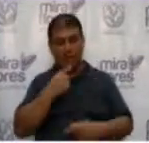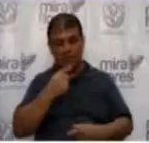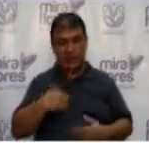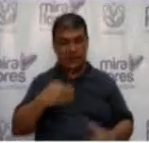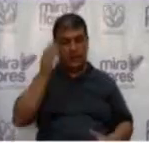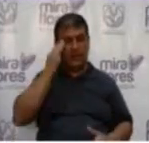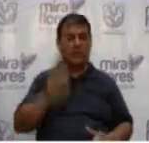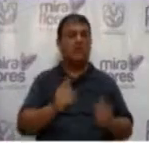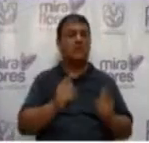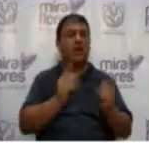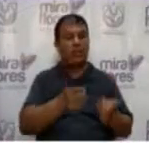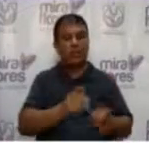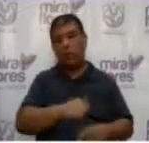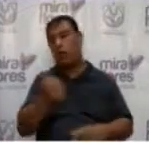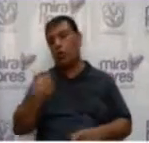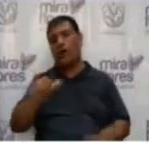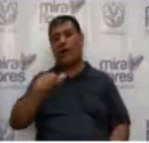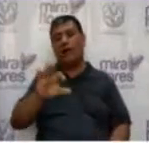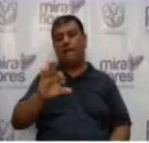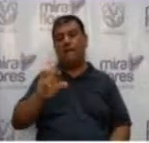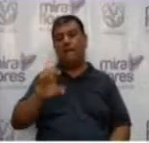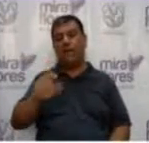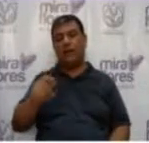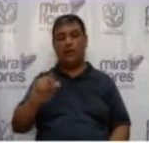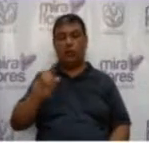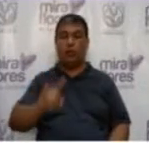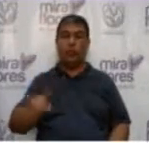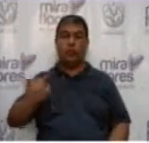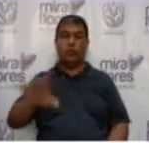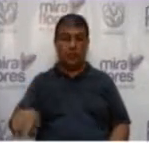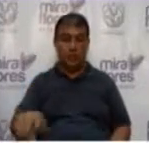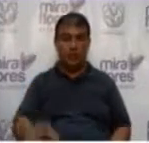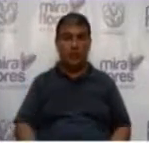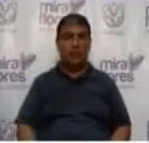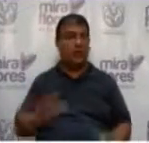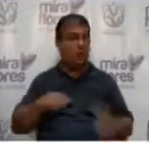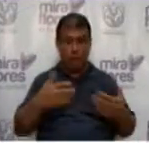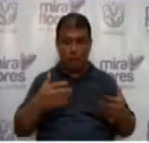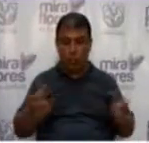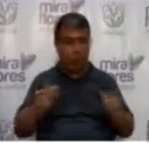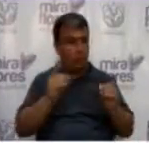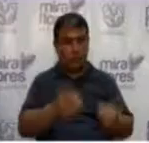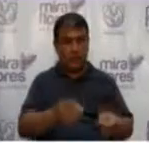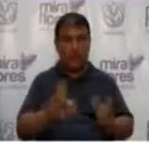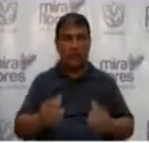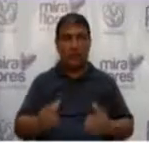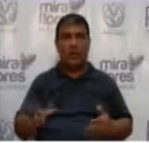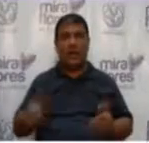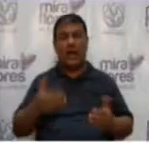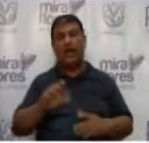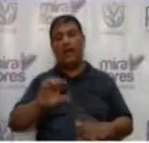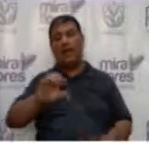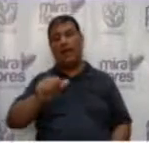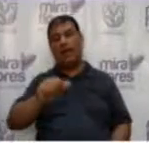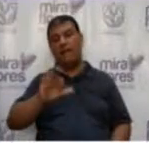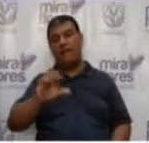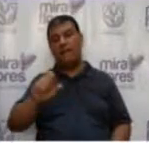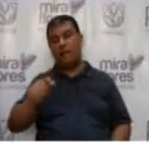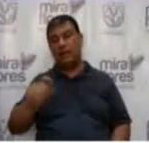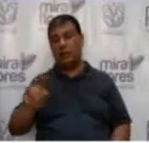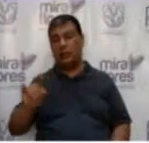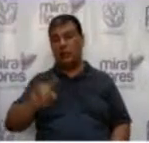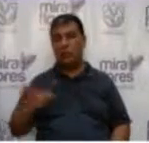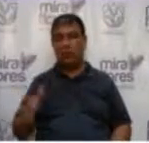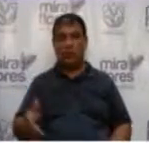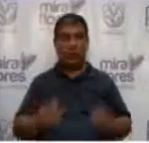una cosa es una donación y otra cosa es una afectación en uso. No hay donación, hay afectación en uso.